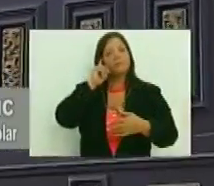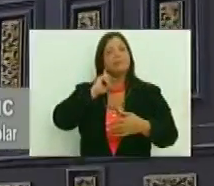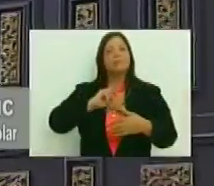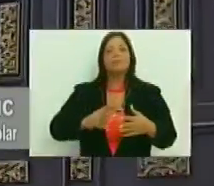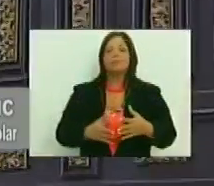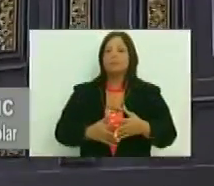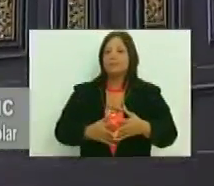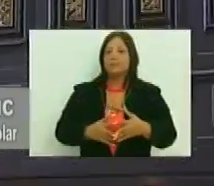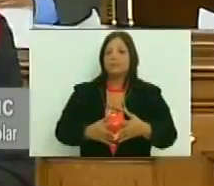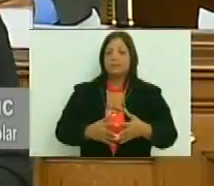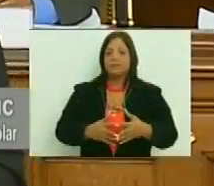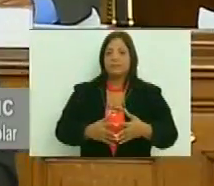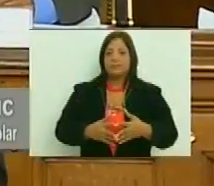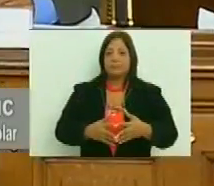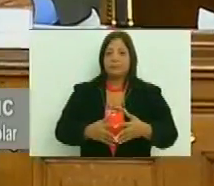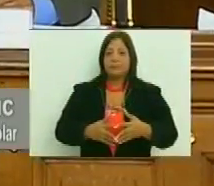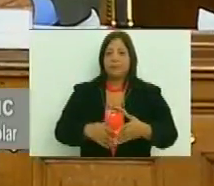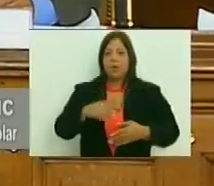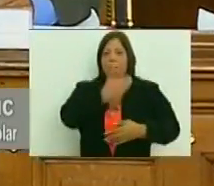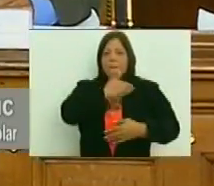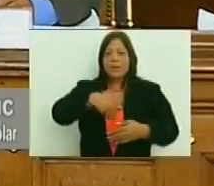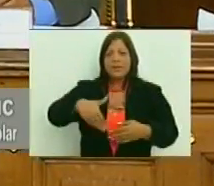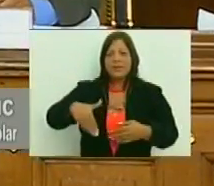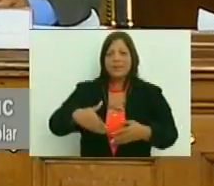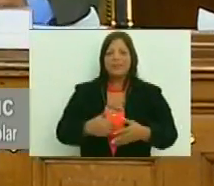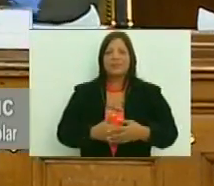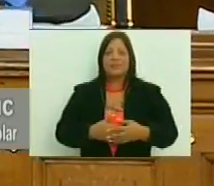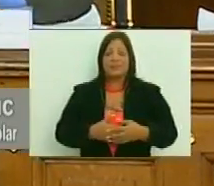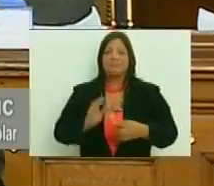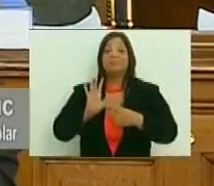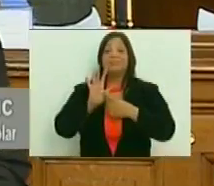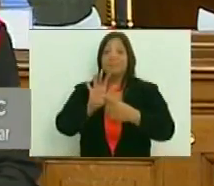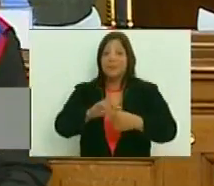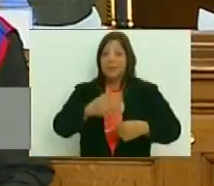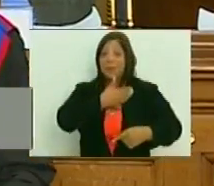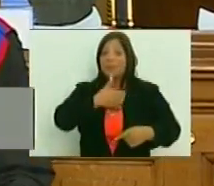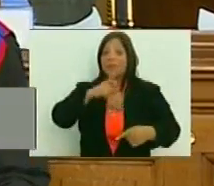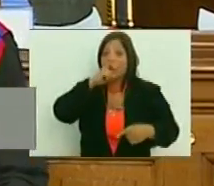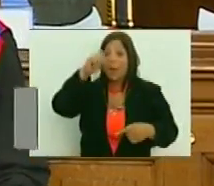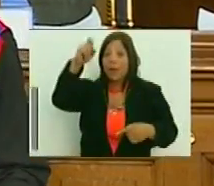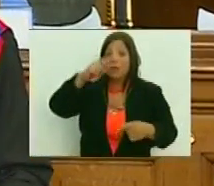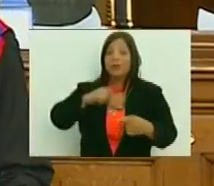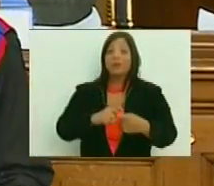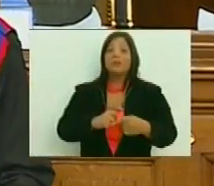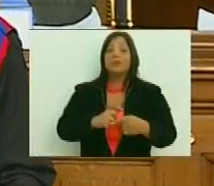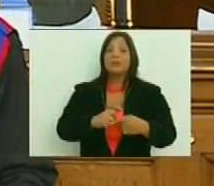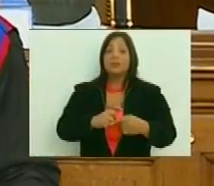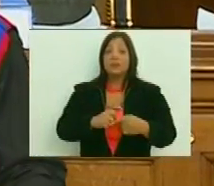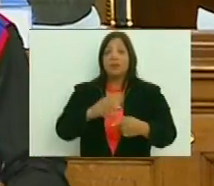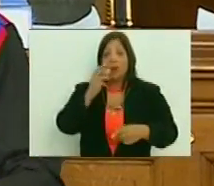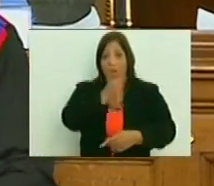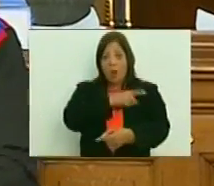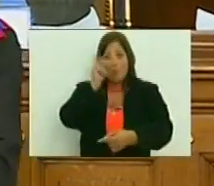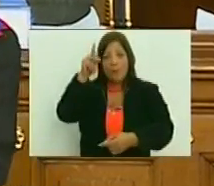Un presidente que ha estado, ¿verdad?, profesor Adán,